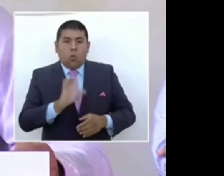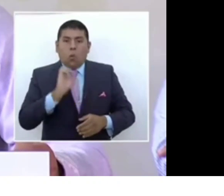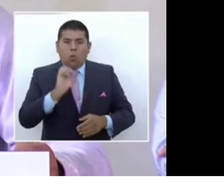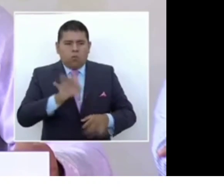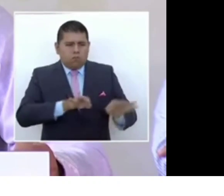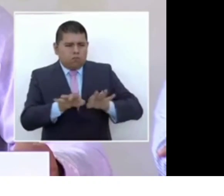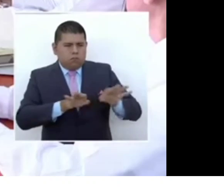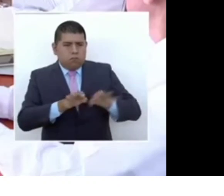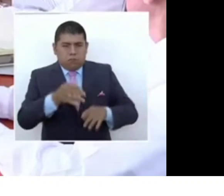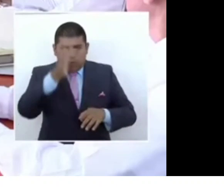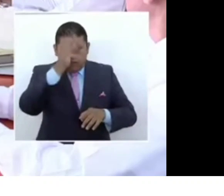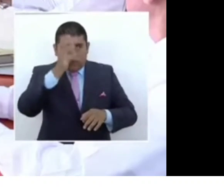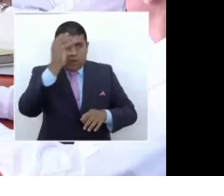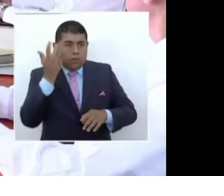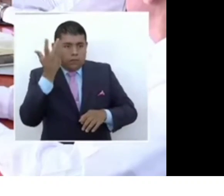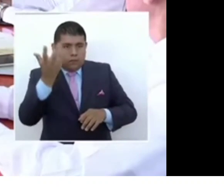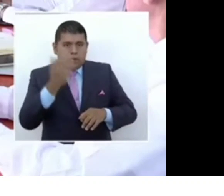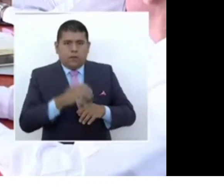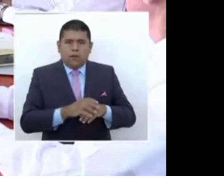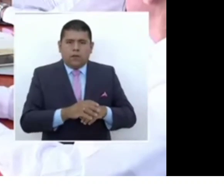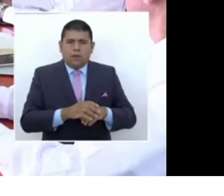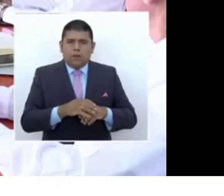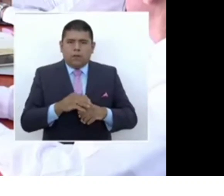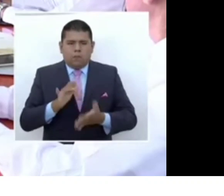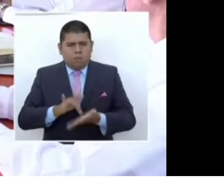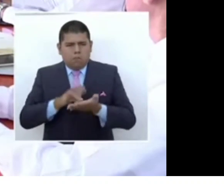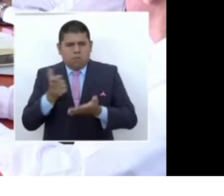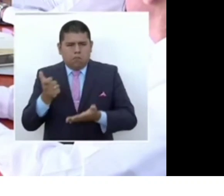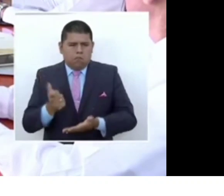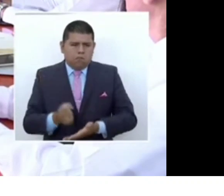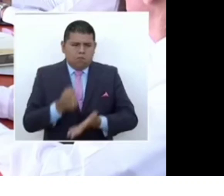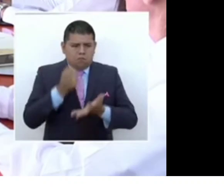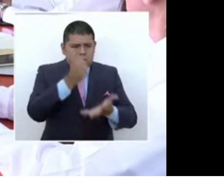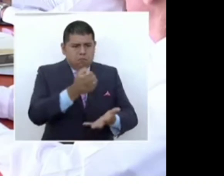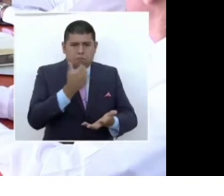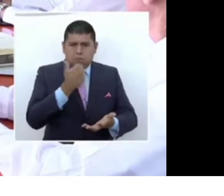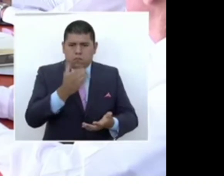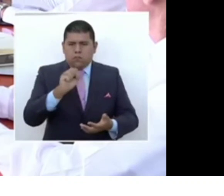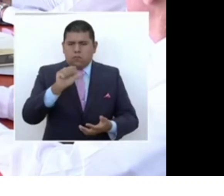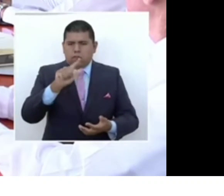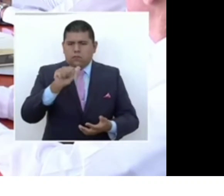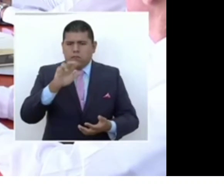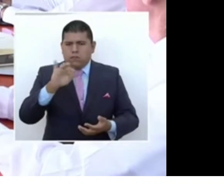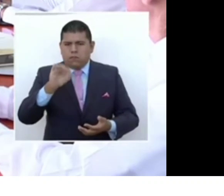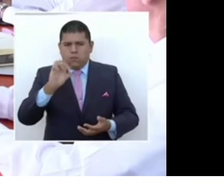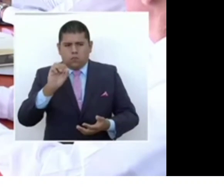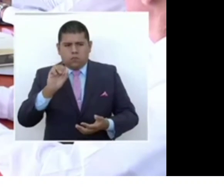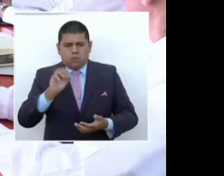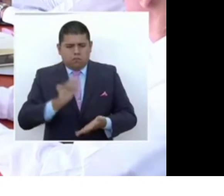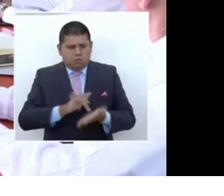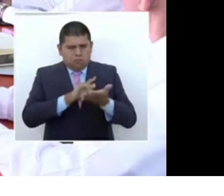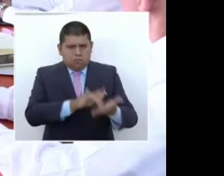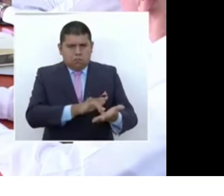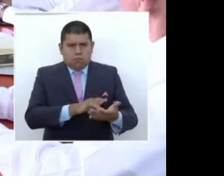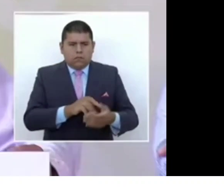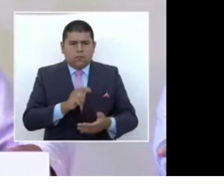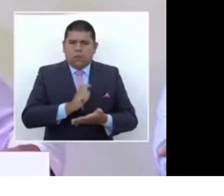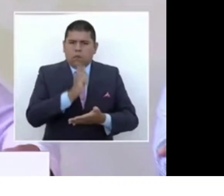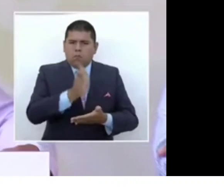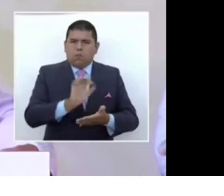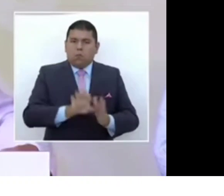trabajando como aprendices van a ganar salario mínimo. Quiere decir que